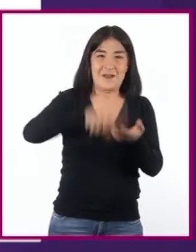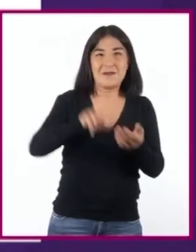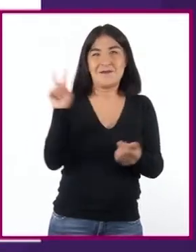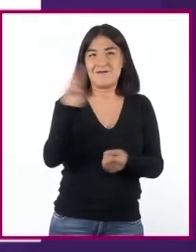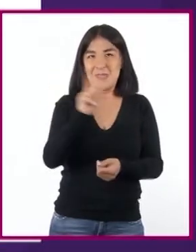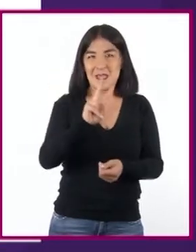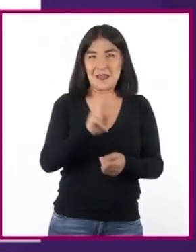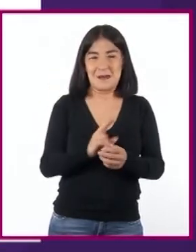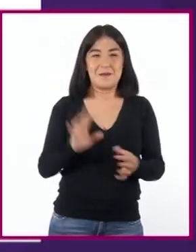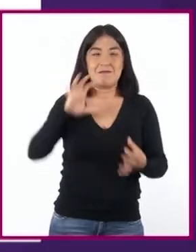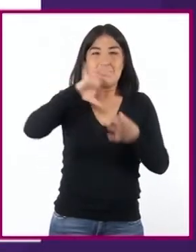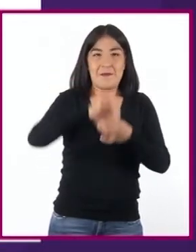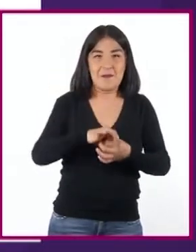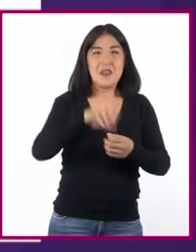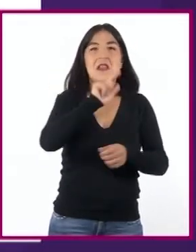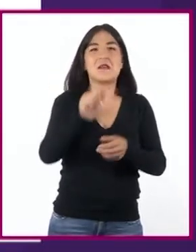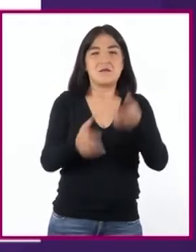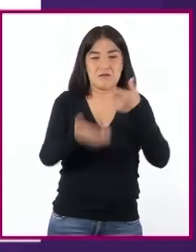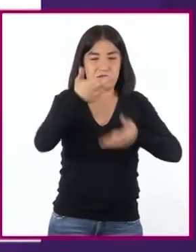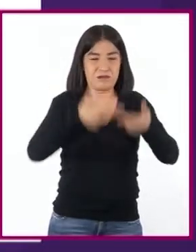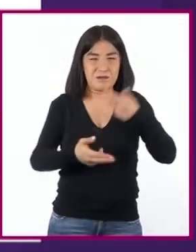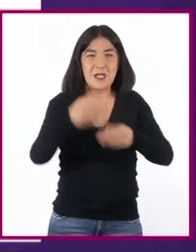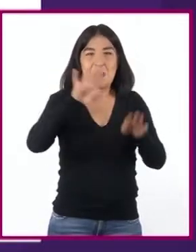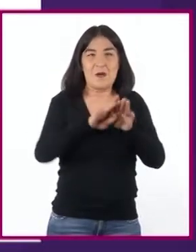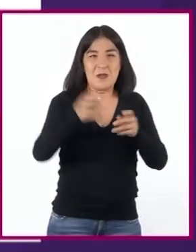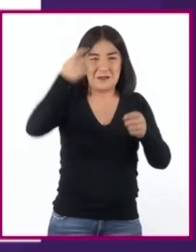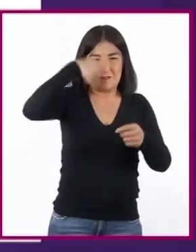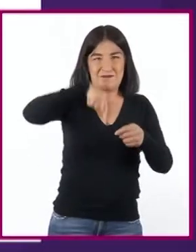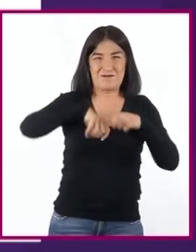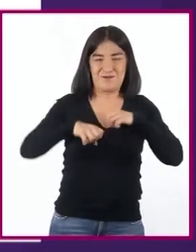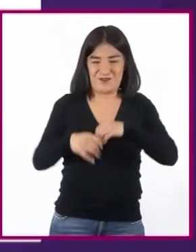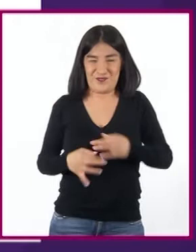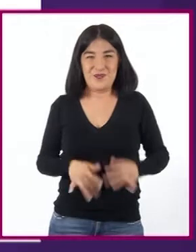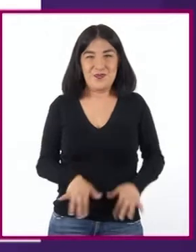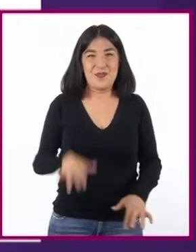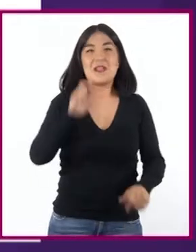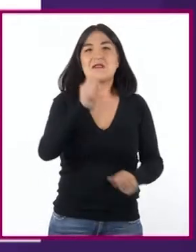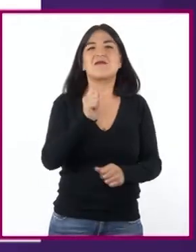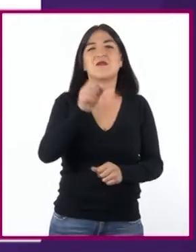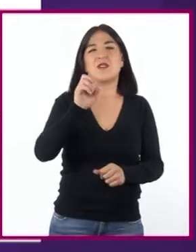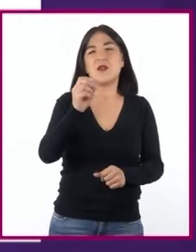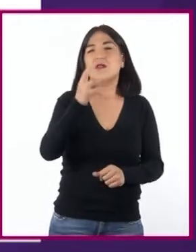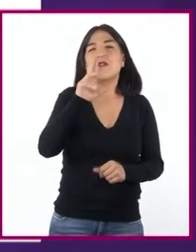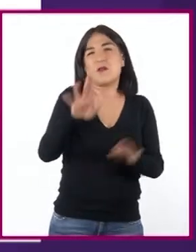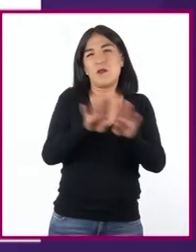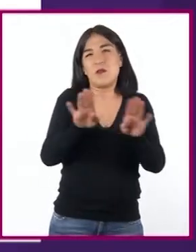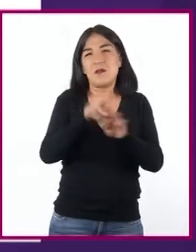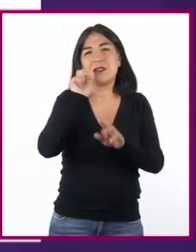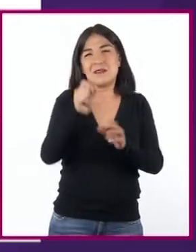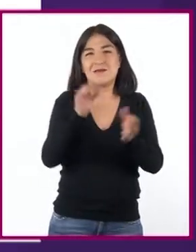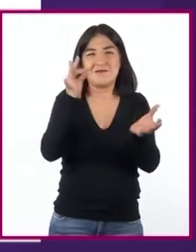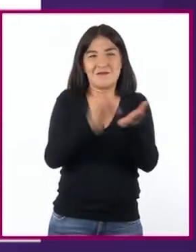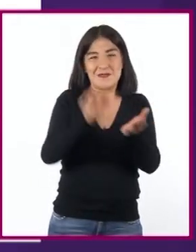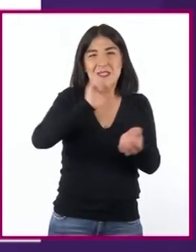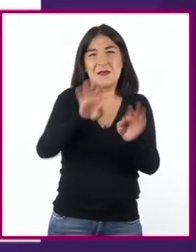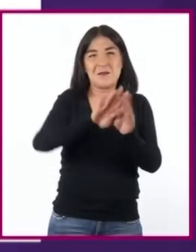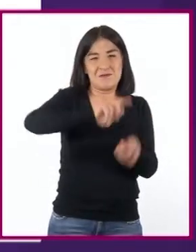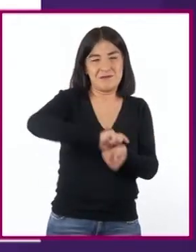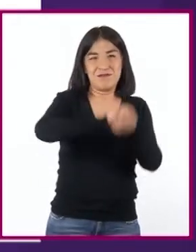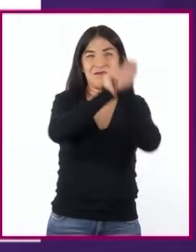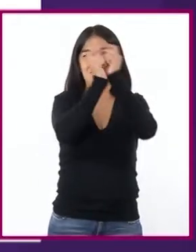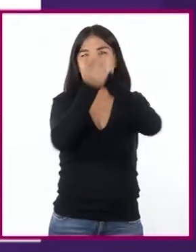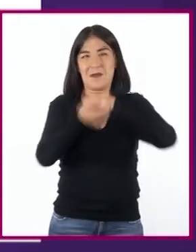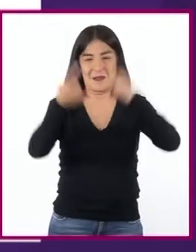células, mientras recogen sustancias de desecho y dióxido de carbono, productos del metabolismo celular.